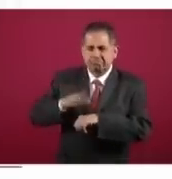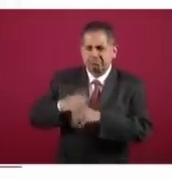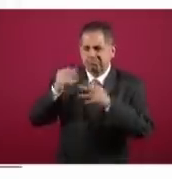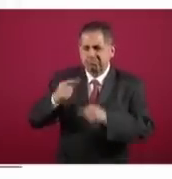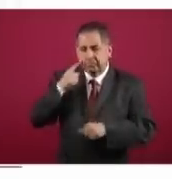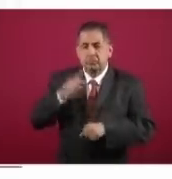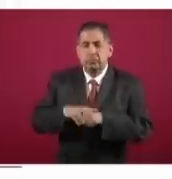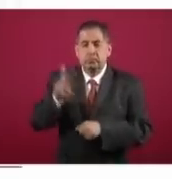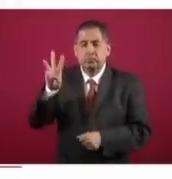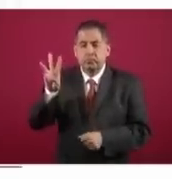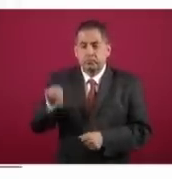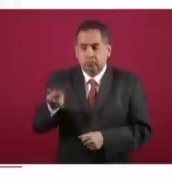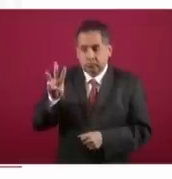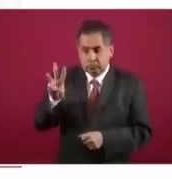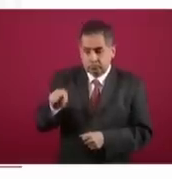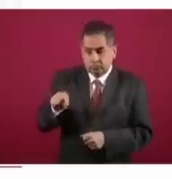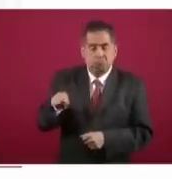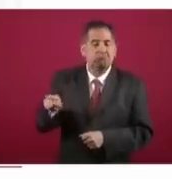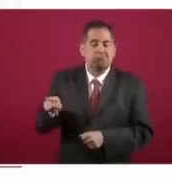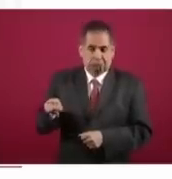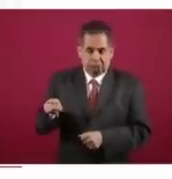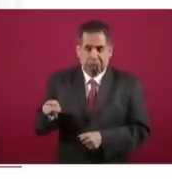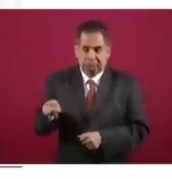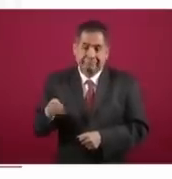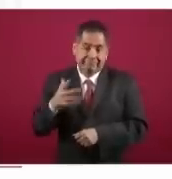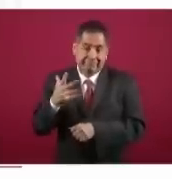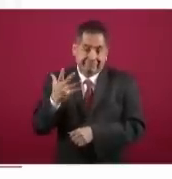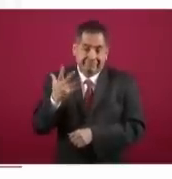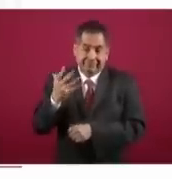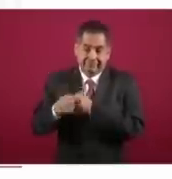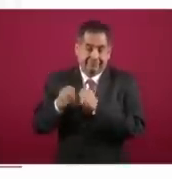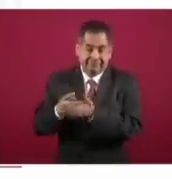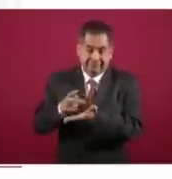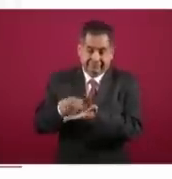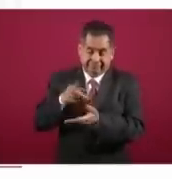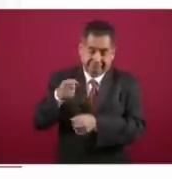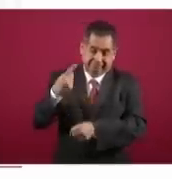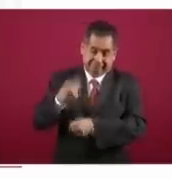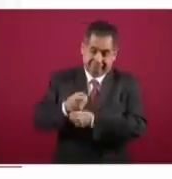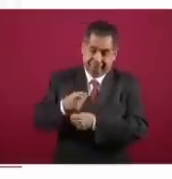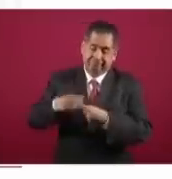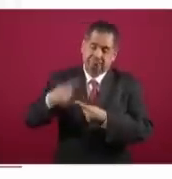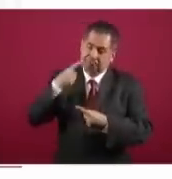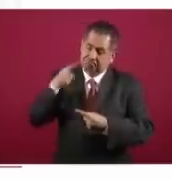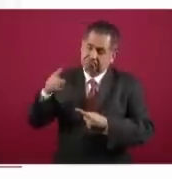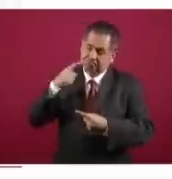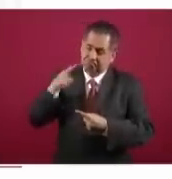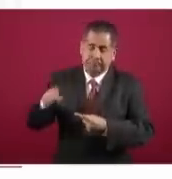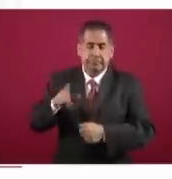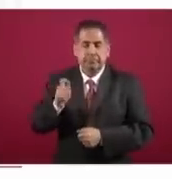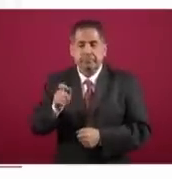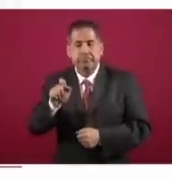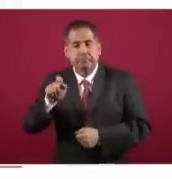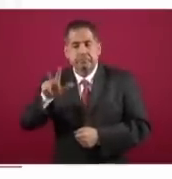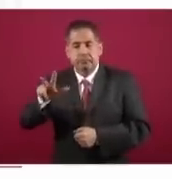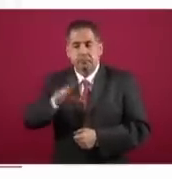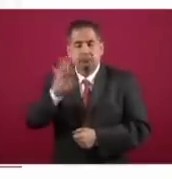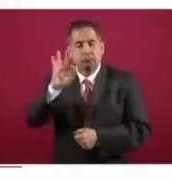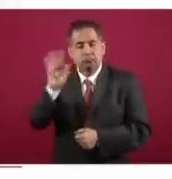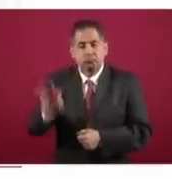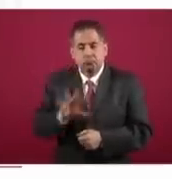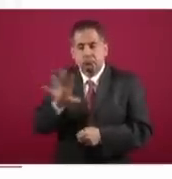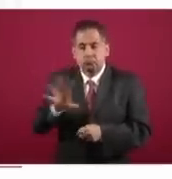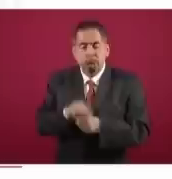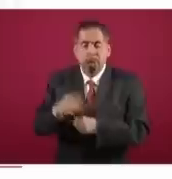Grupo Walmart, que ocuparon durante el quinto ya año consecutivo el primer lugar, sumando el 28% del total